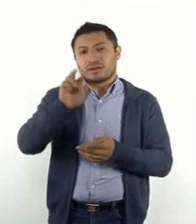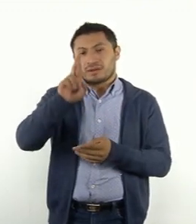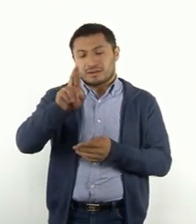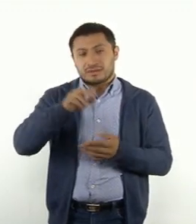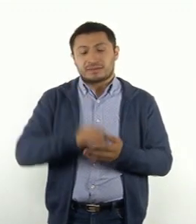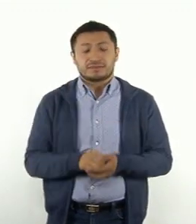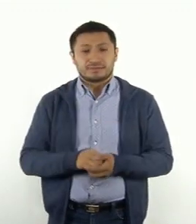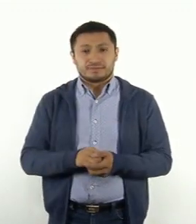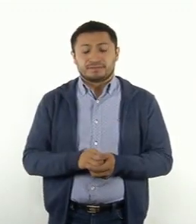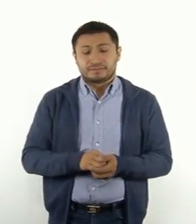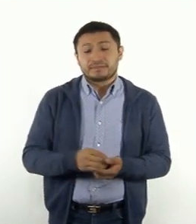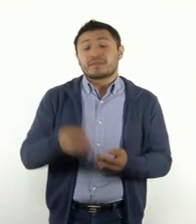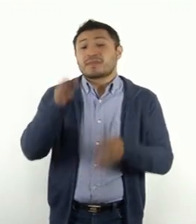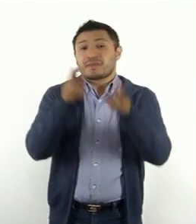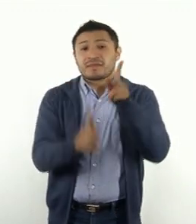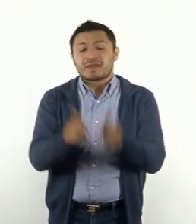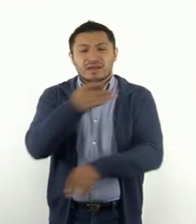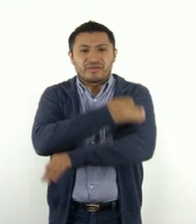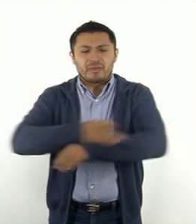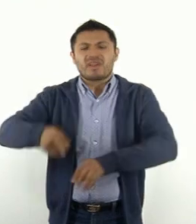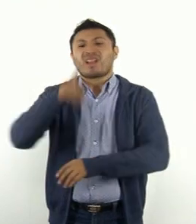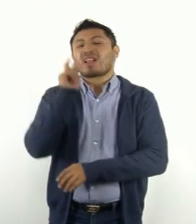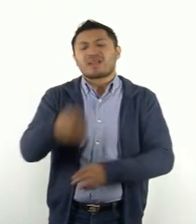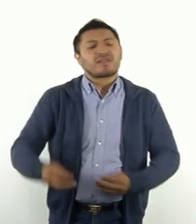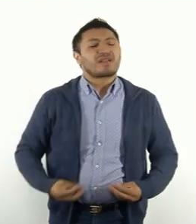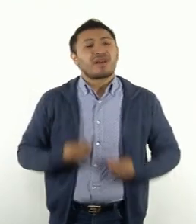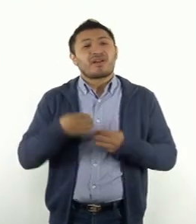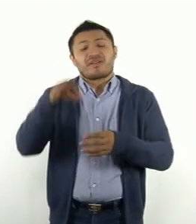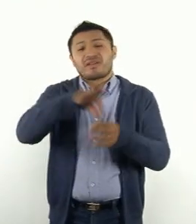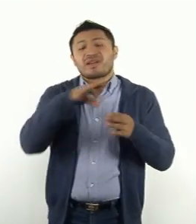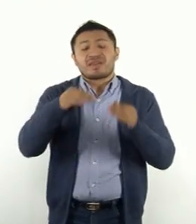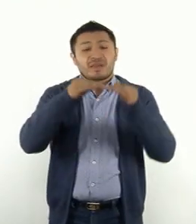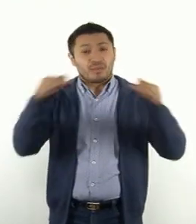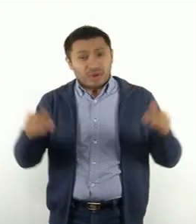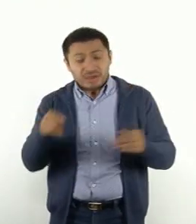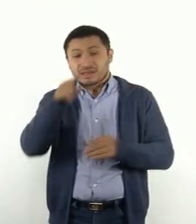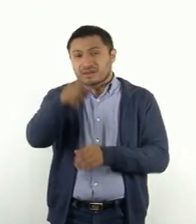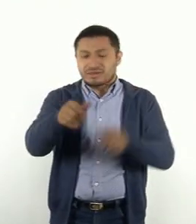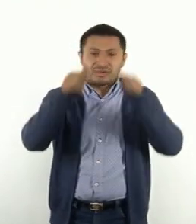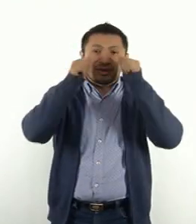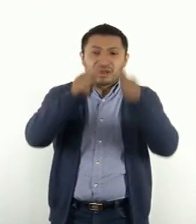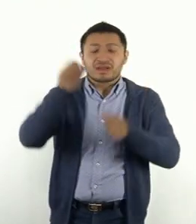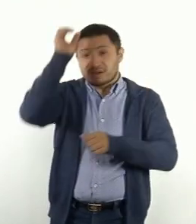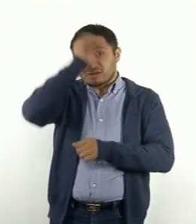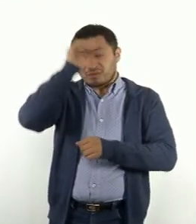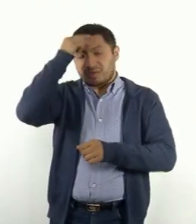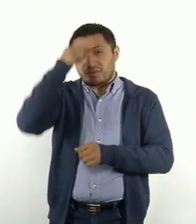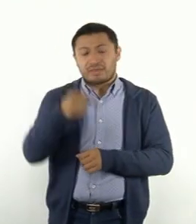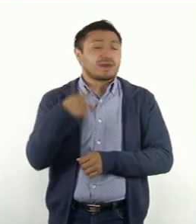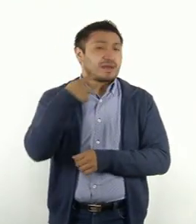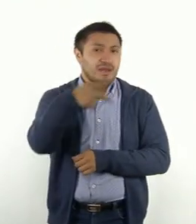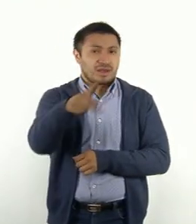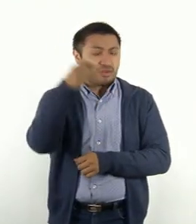en democracia y tomen en cuenta las opiniones que les compartan para conformar su propia opinión.